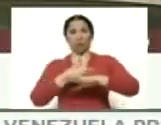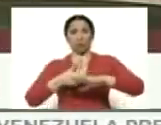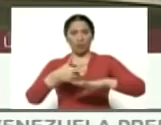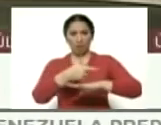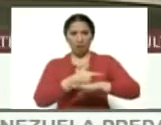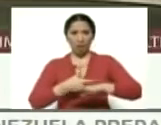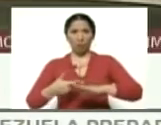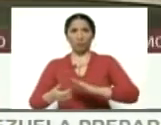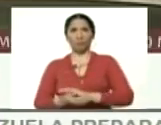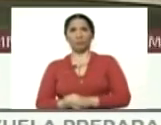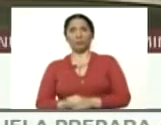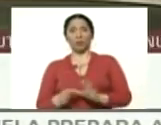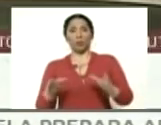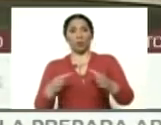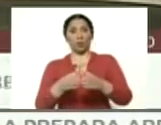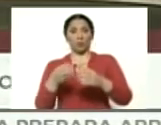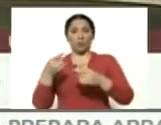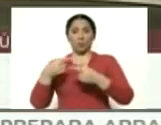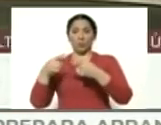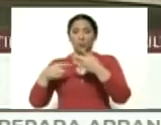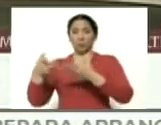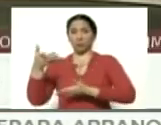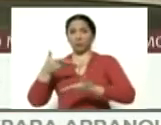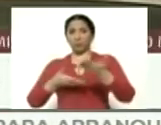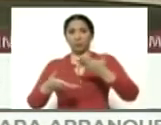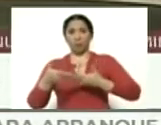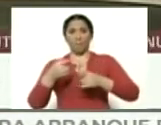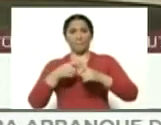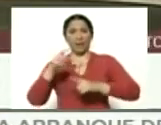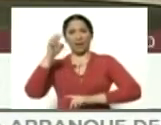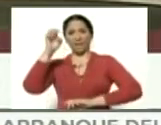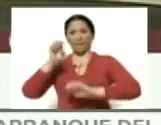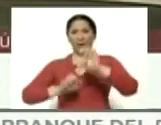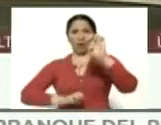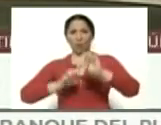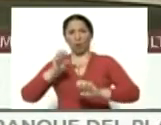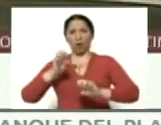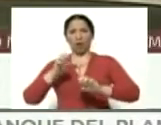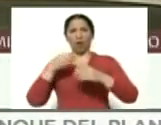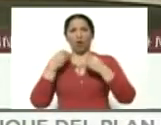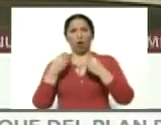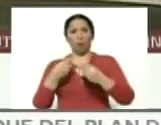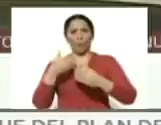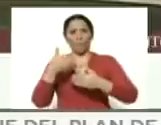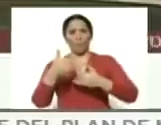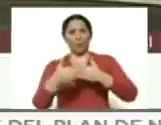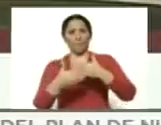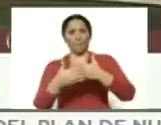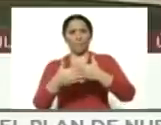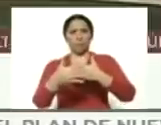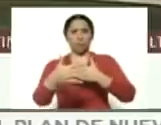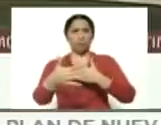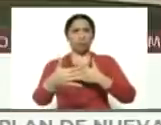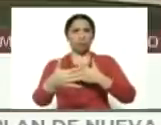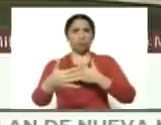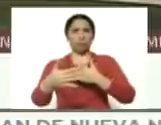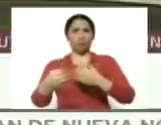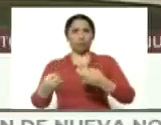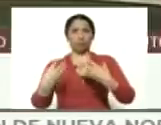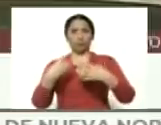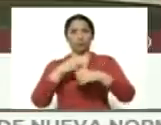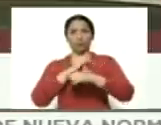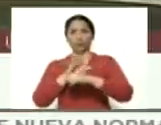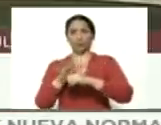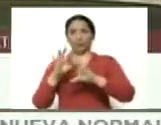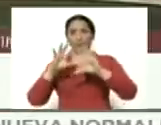de los organismos multilaterales, para evaluar la evolución de la pandemia por COVID-19